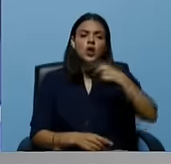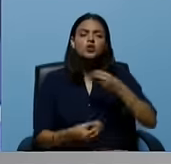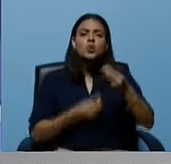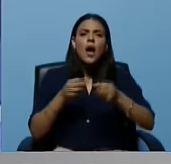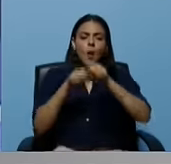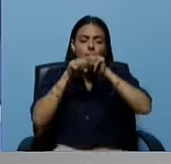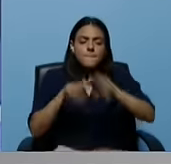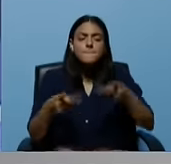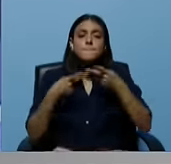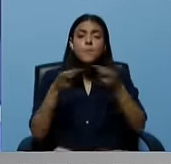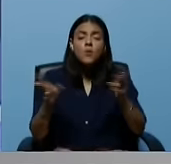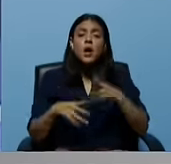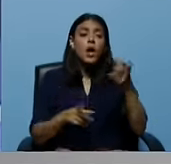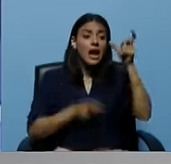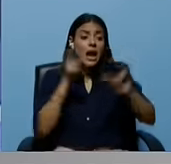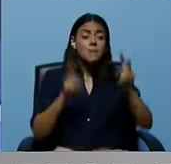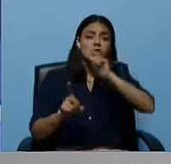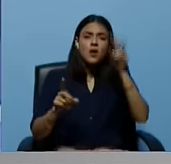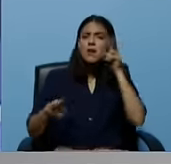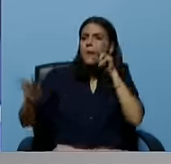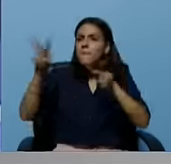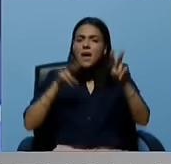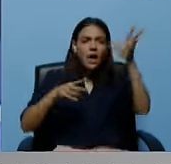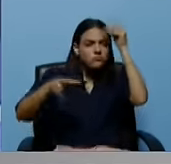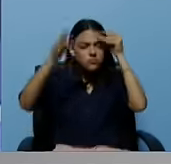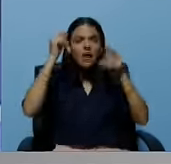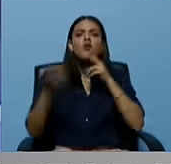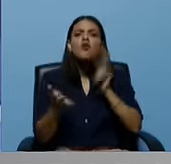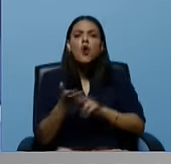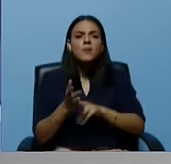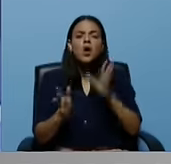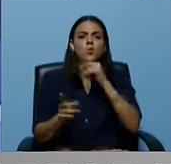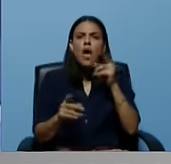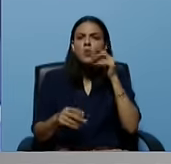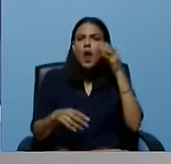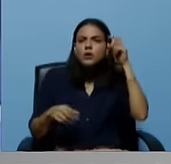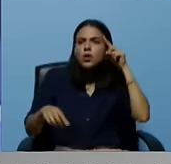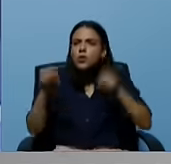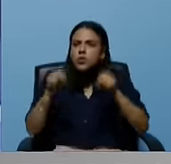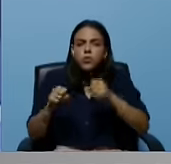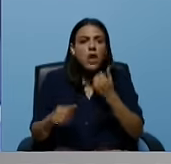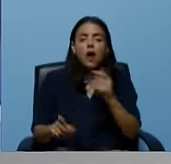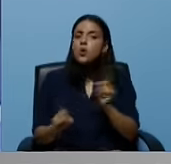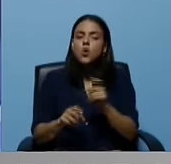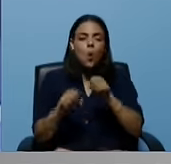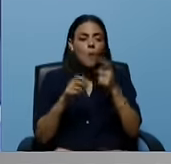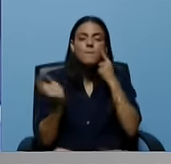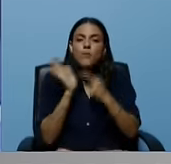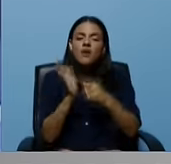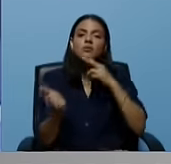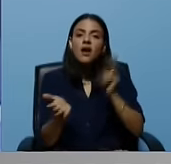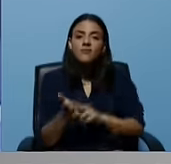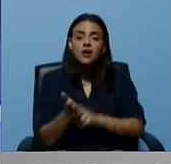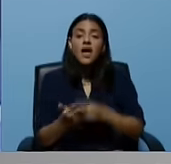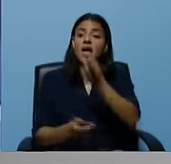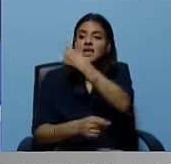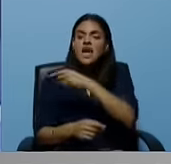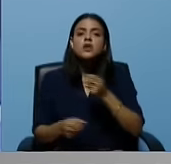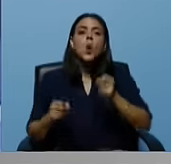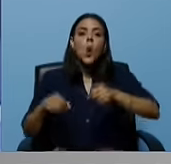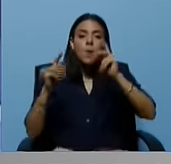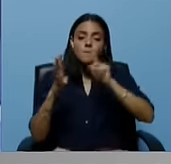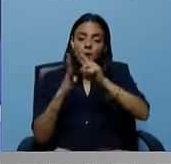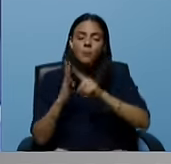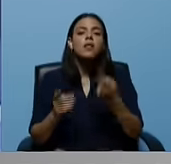pública para que los venezolanos y las venezolanas conozcan lo que está pasando. Y son ellos los que en repetidas oportunidades nos han pedido que